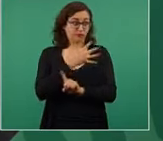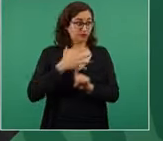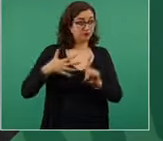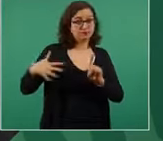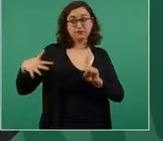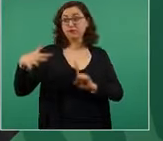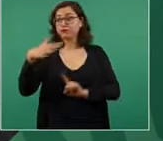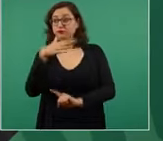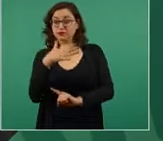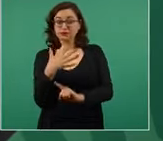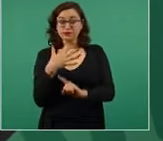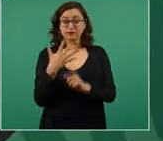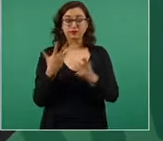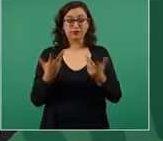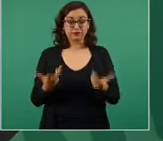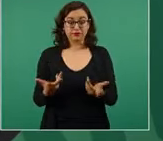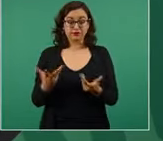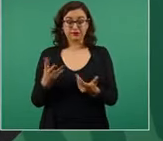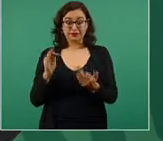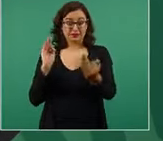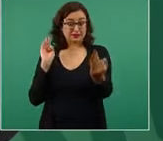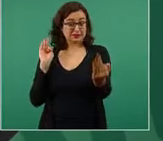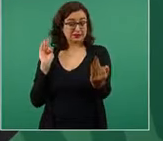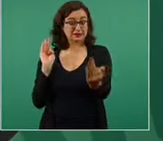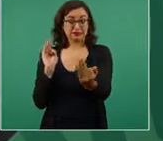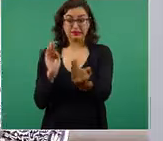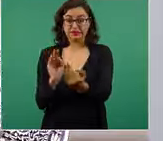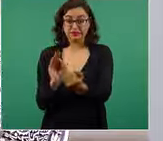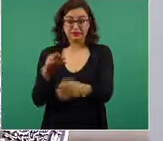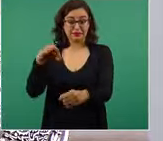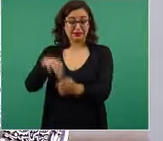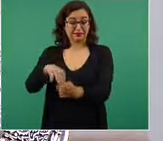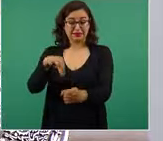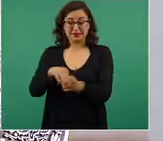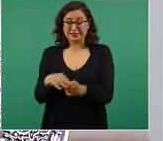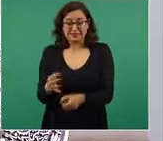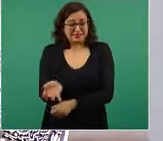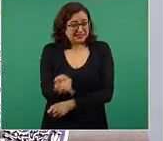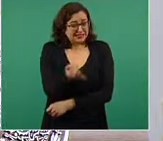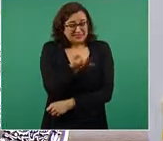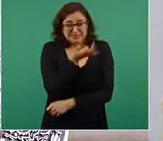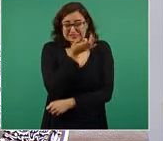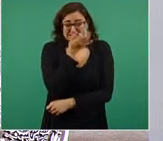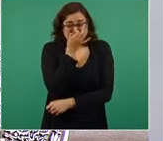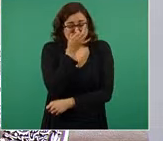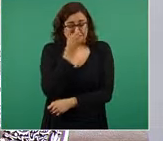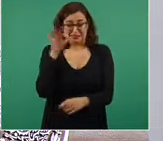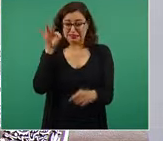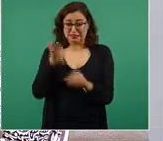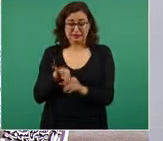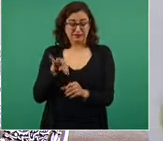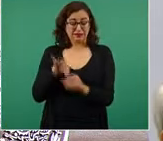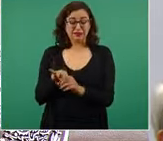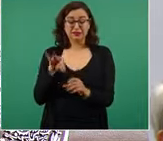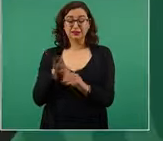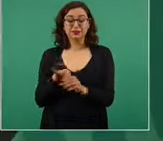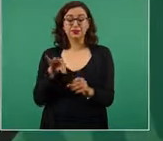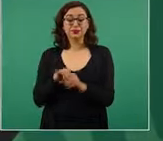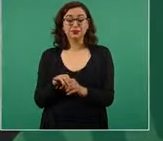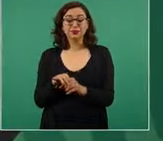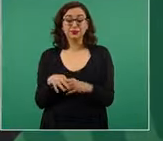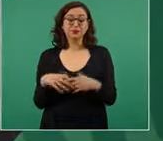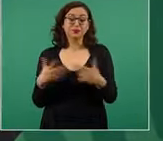un proceso, digo, una elección. Estamos en vísperas de esas elecciones. Y